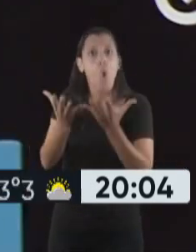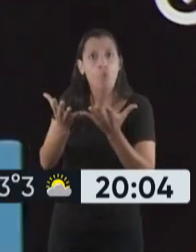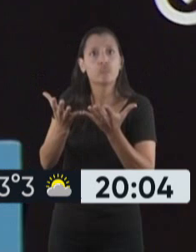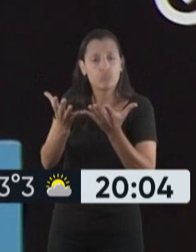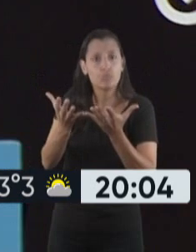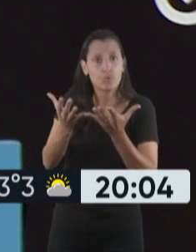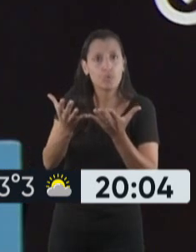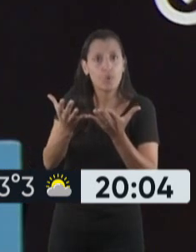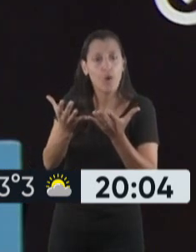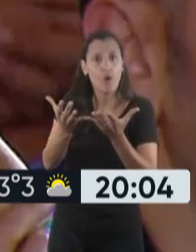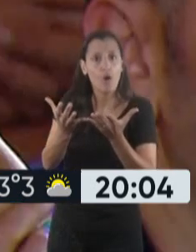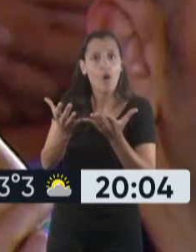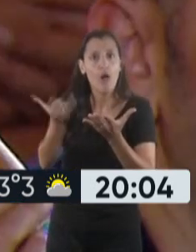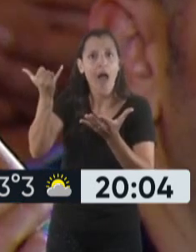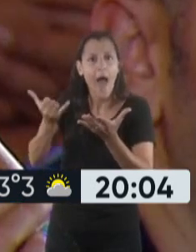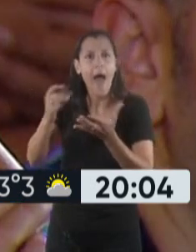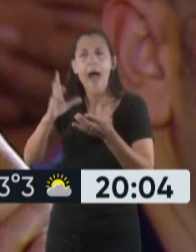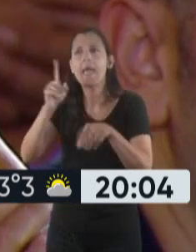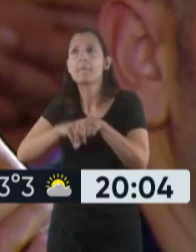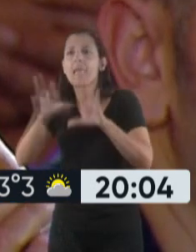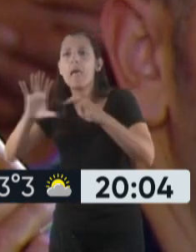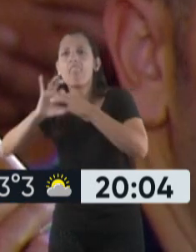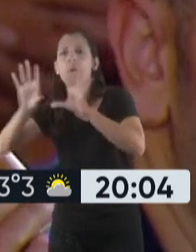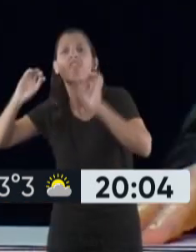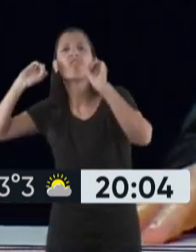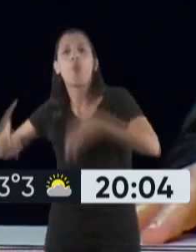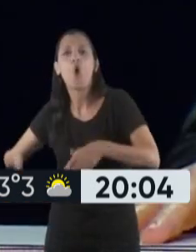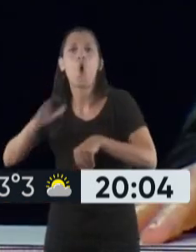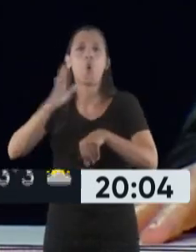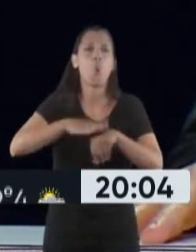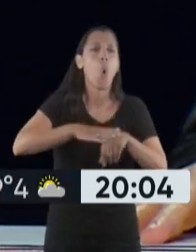se debilitan las democracias por prensa